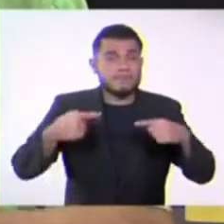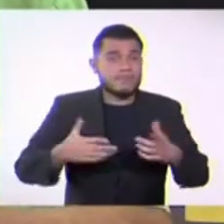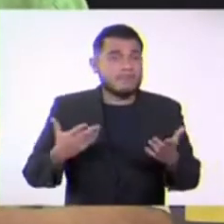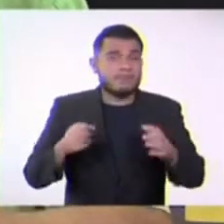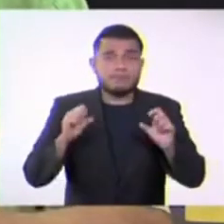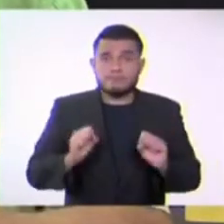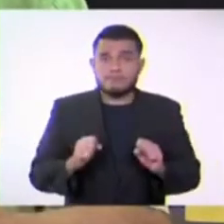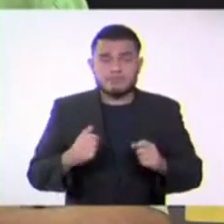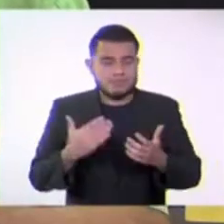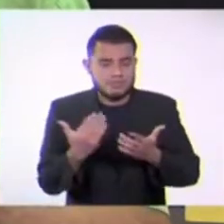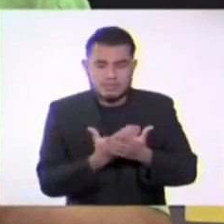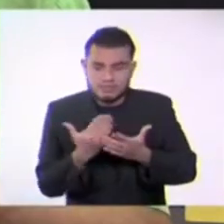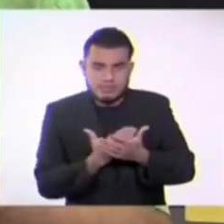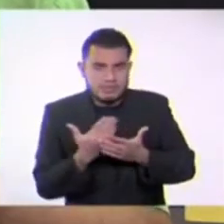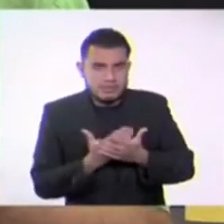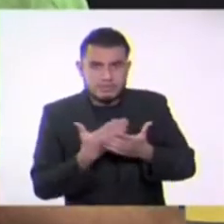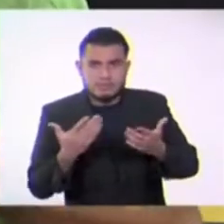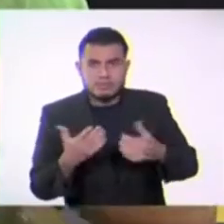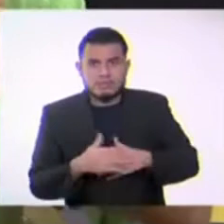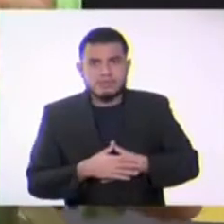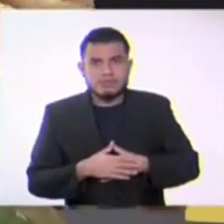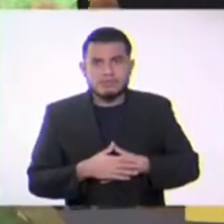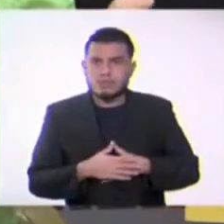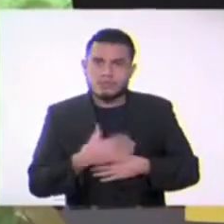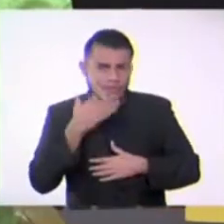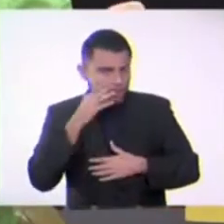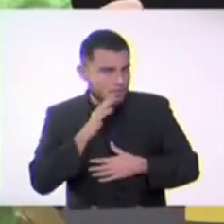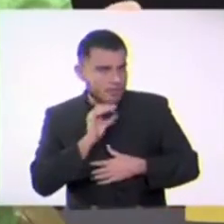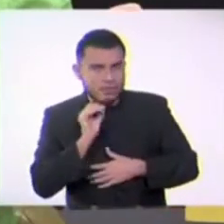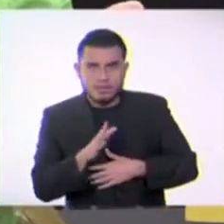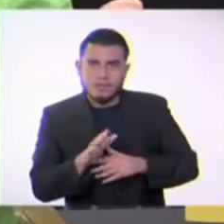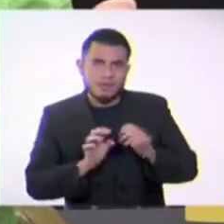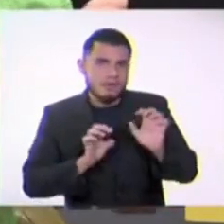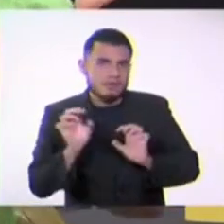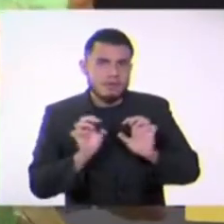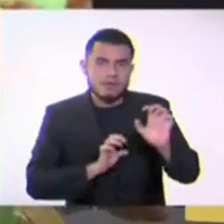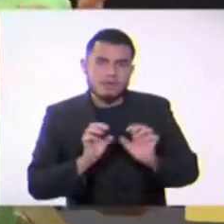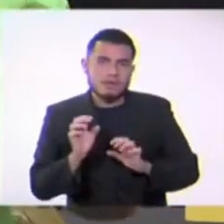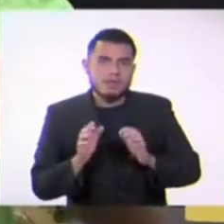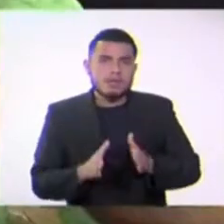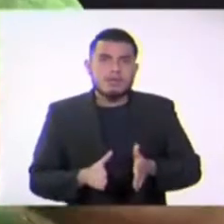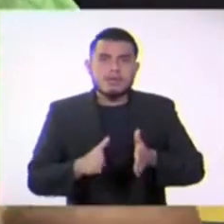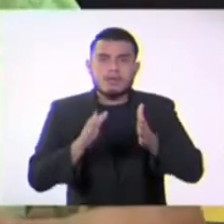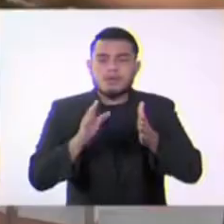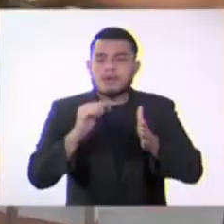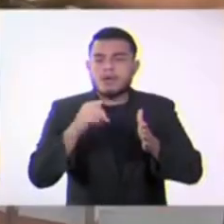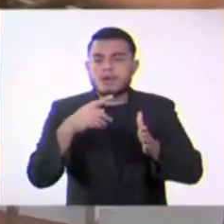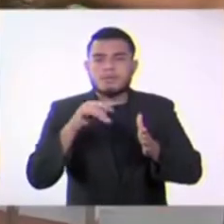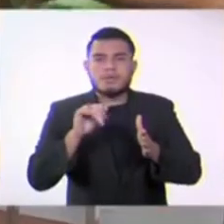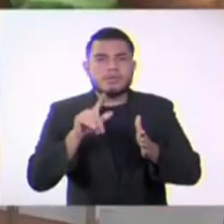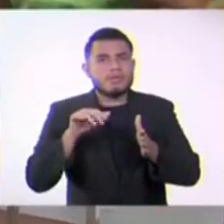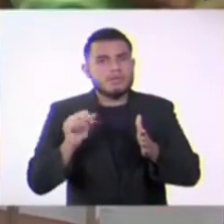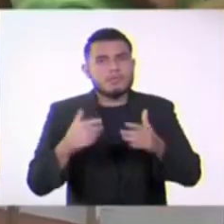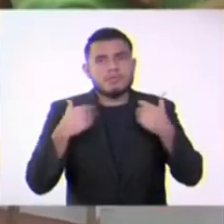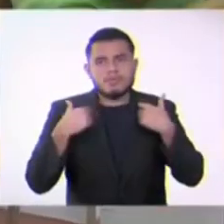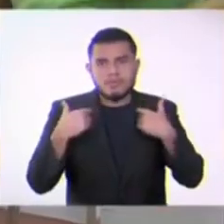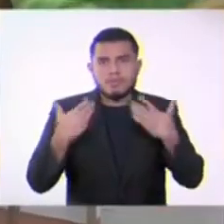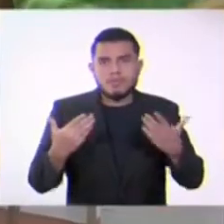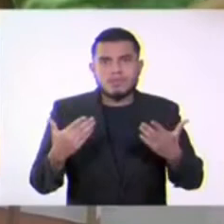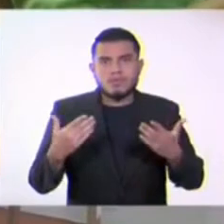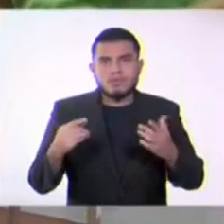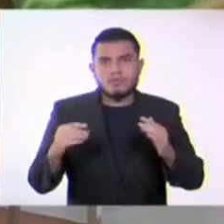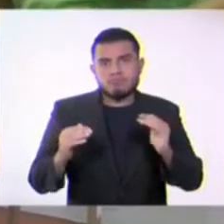ser estudiados a partir de decir que tiene el capitalismo un rival que es el socialismo. Entonces el